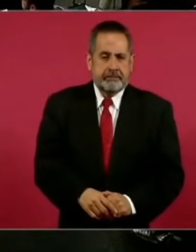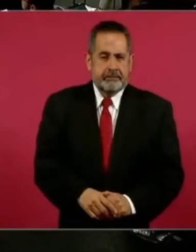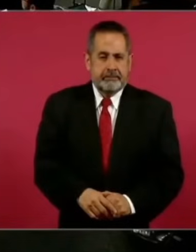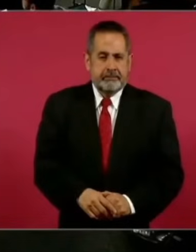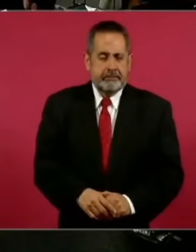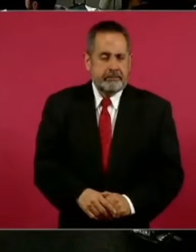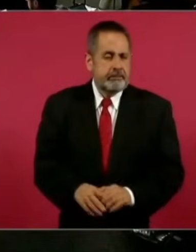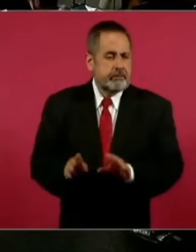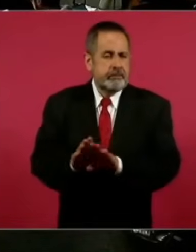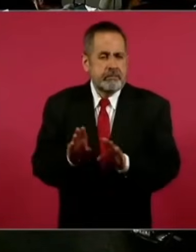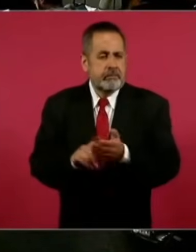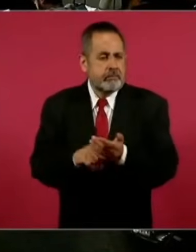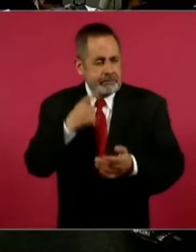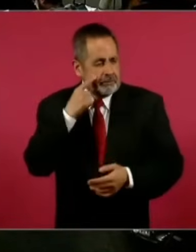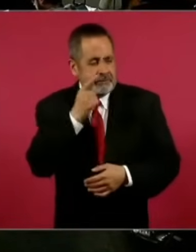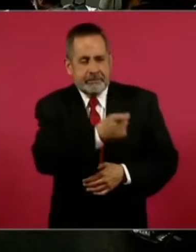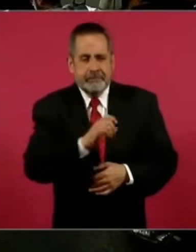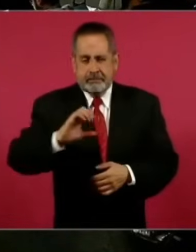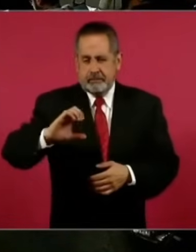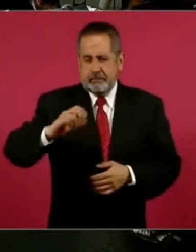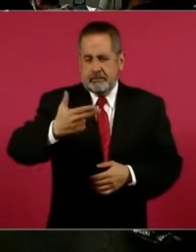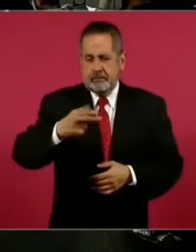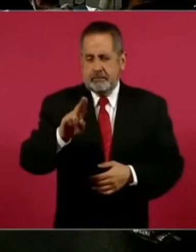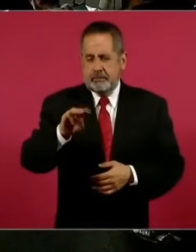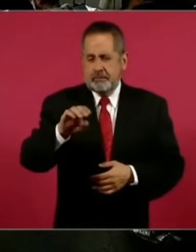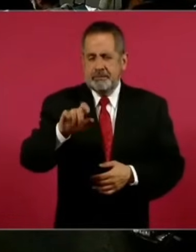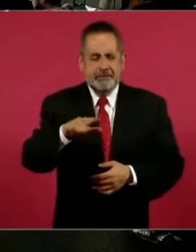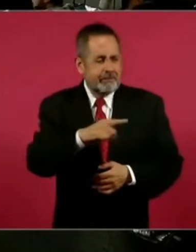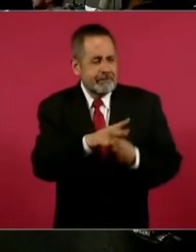¿Cómo le va a hacer Chumel,